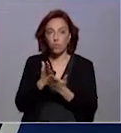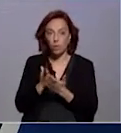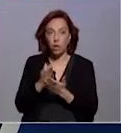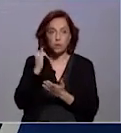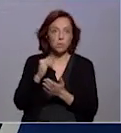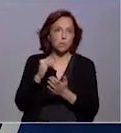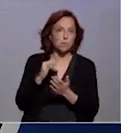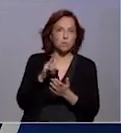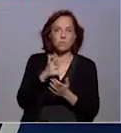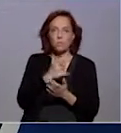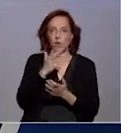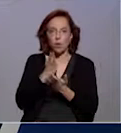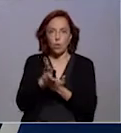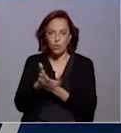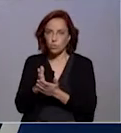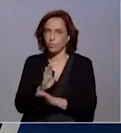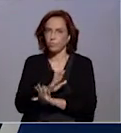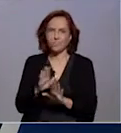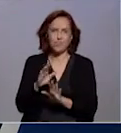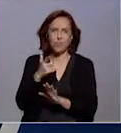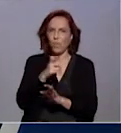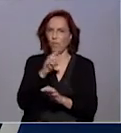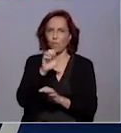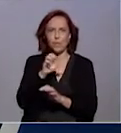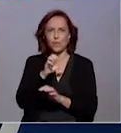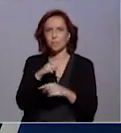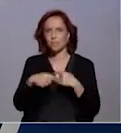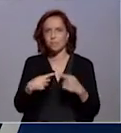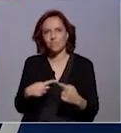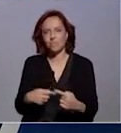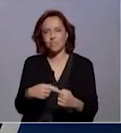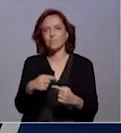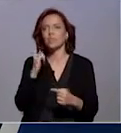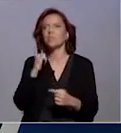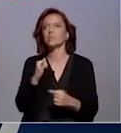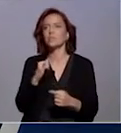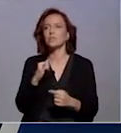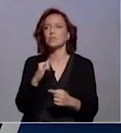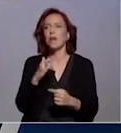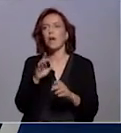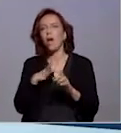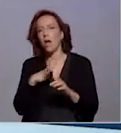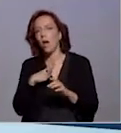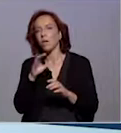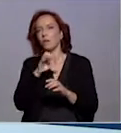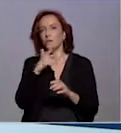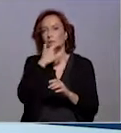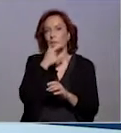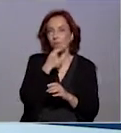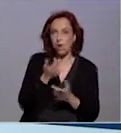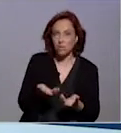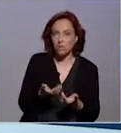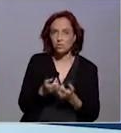algún momento ninguna empresa subsiste si se queda rígida cuando le piden en el mundo que sea cara y empresas más fáciles o áreas que son más fáciles de